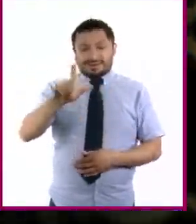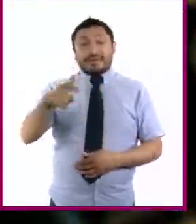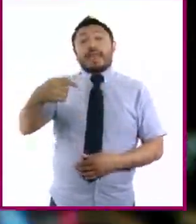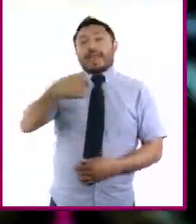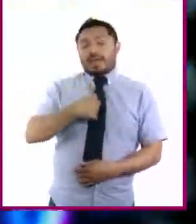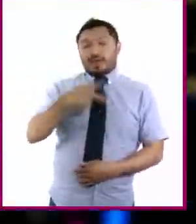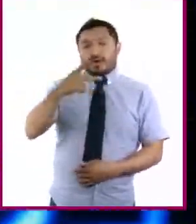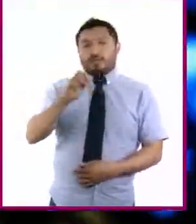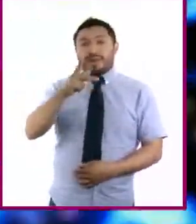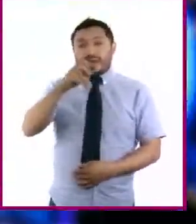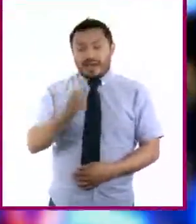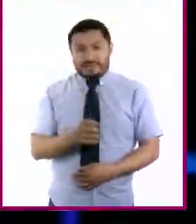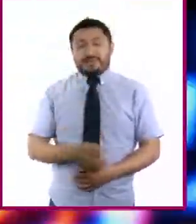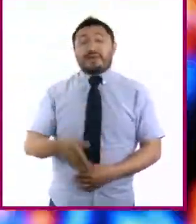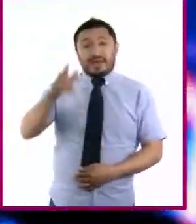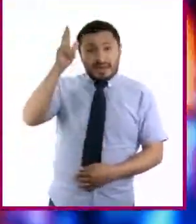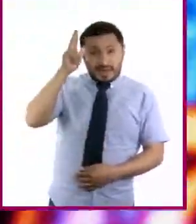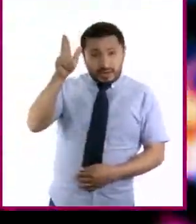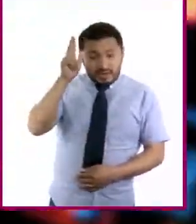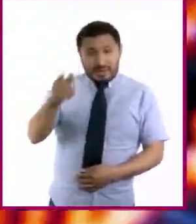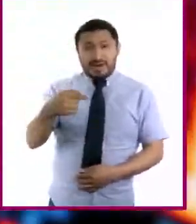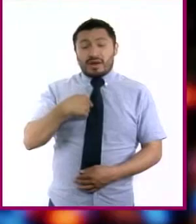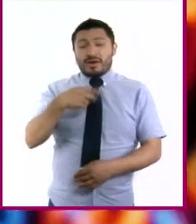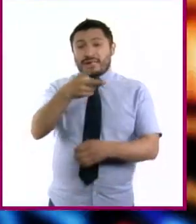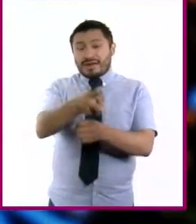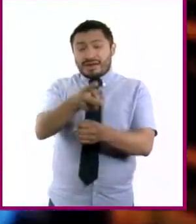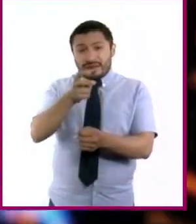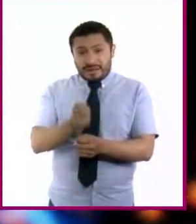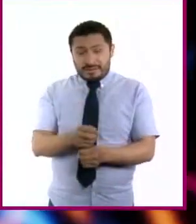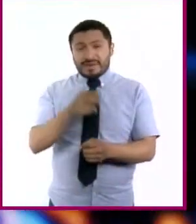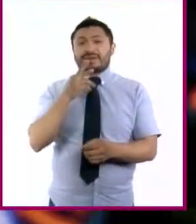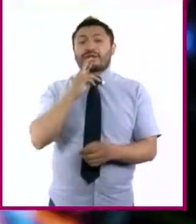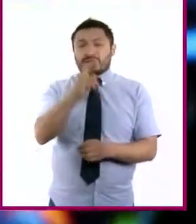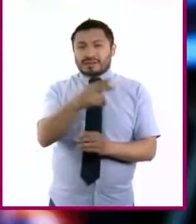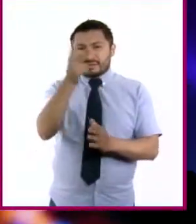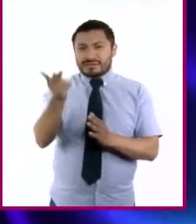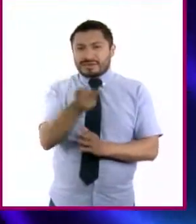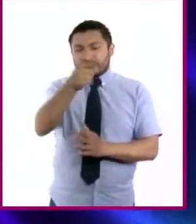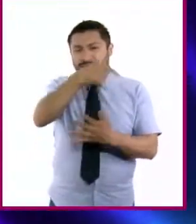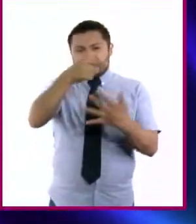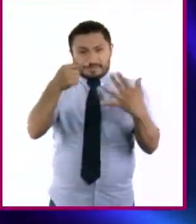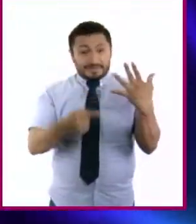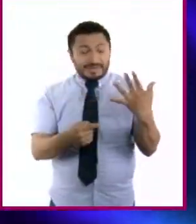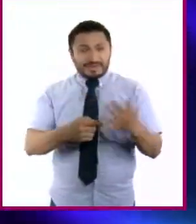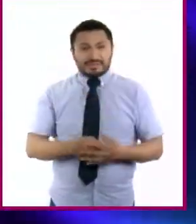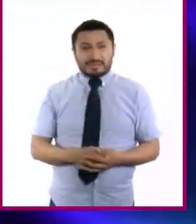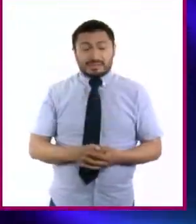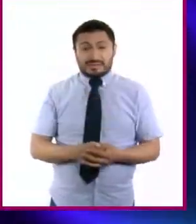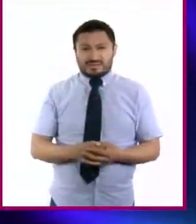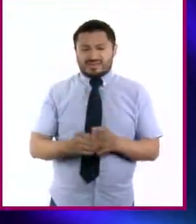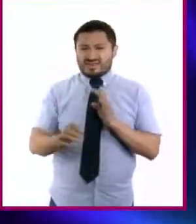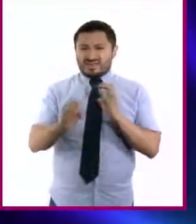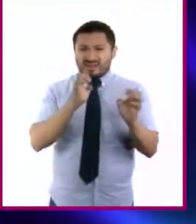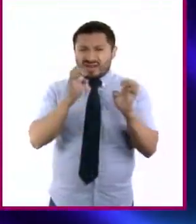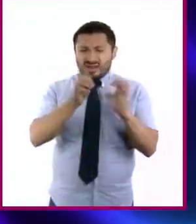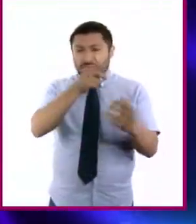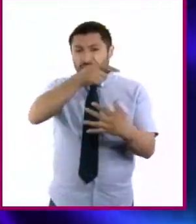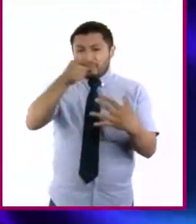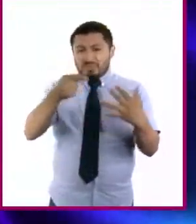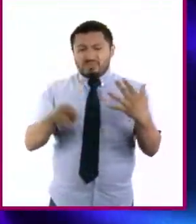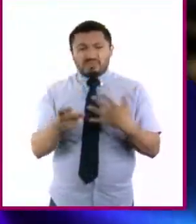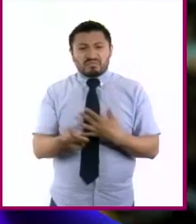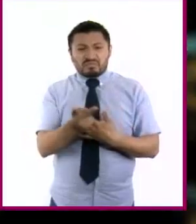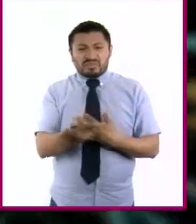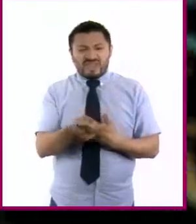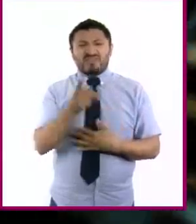Pepino. Oye, Axel, te invito a responder la encuesta de satisfacción que tengo preparada para ti. ¿Encuesta de satisfacción? ¿Para